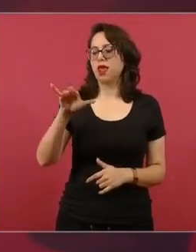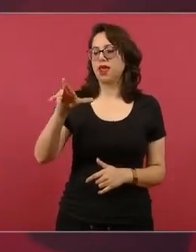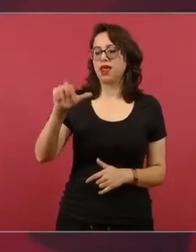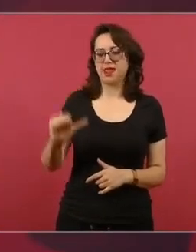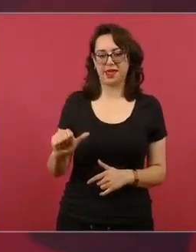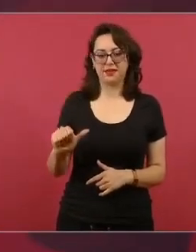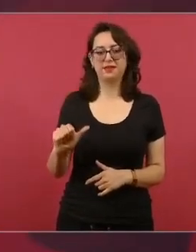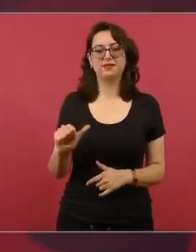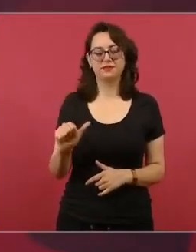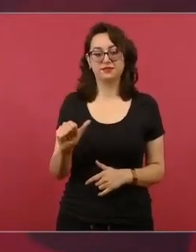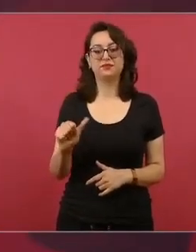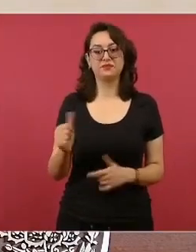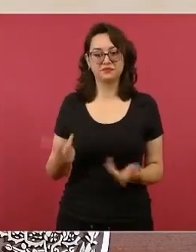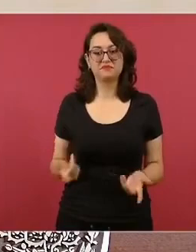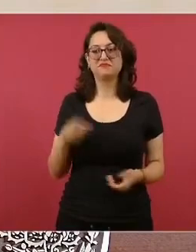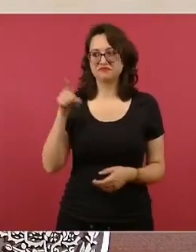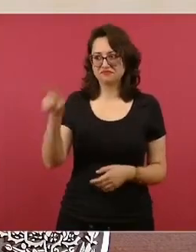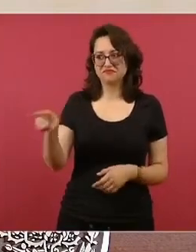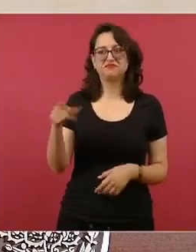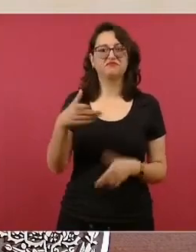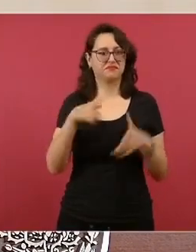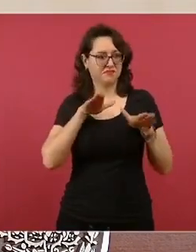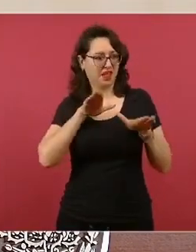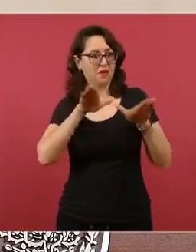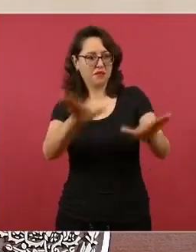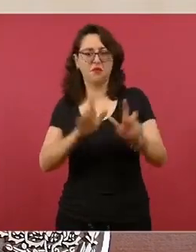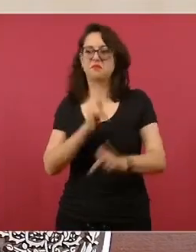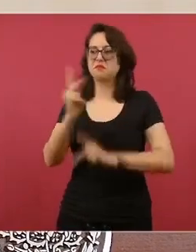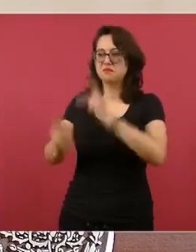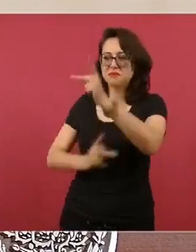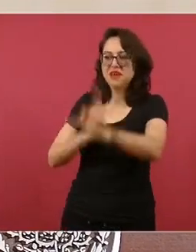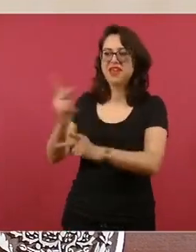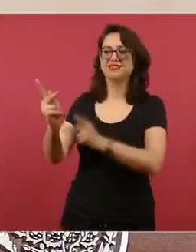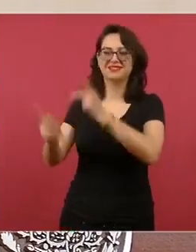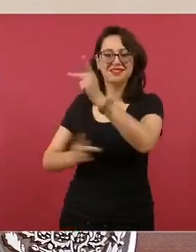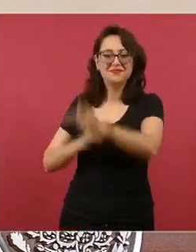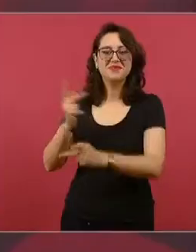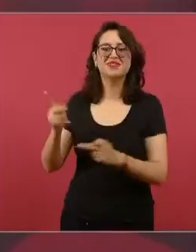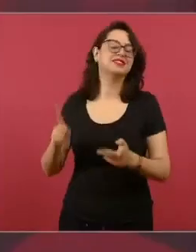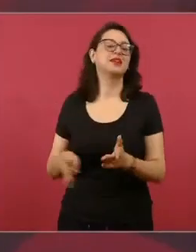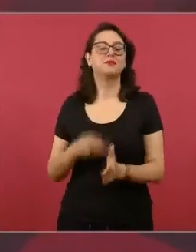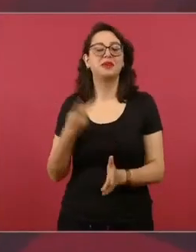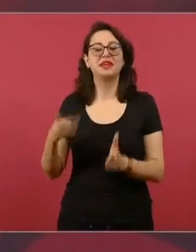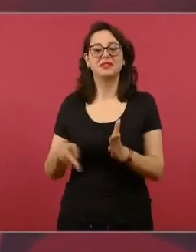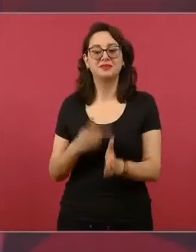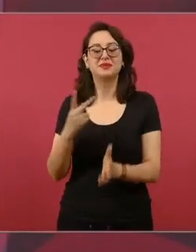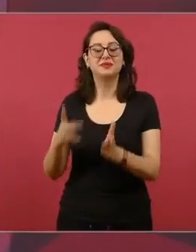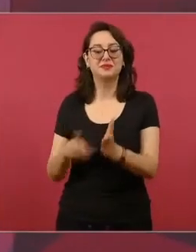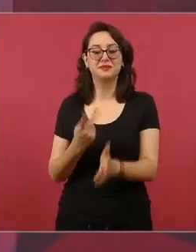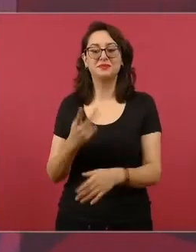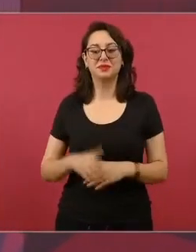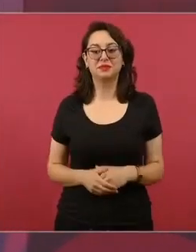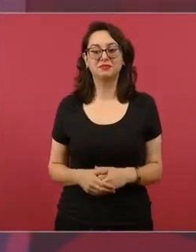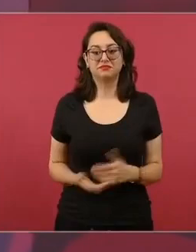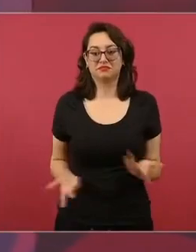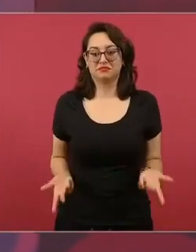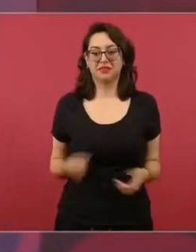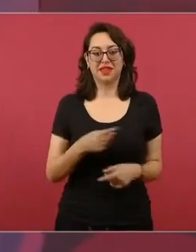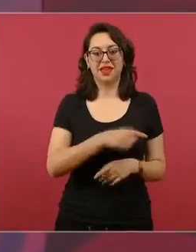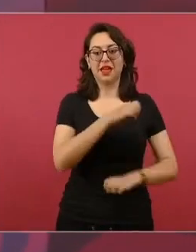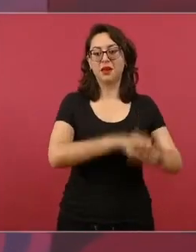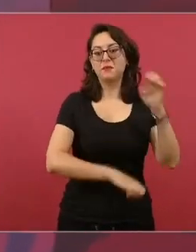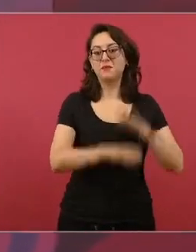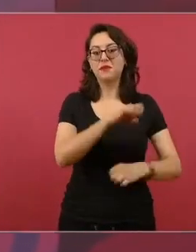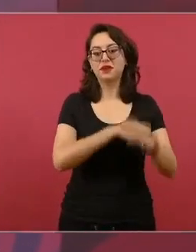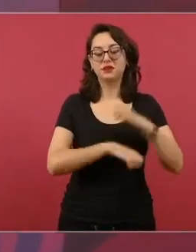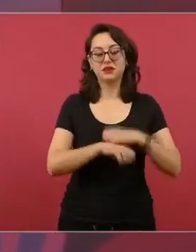Tengo las pruebas, porque la empresa presentaba eso como gastos,